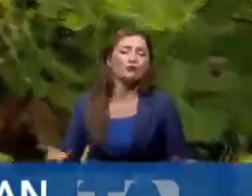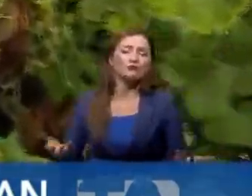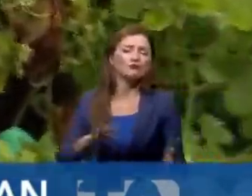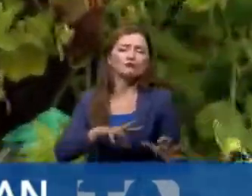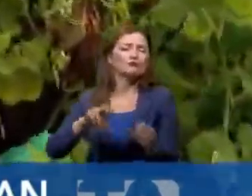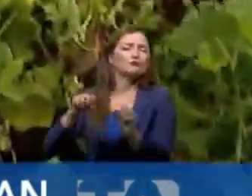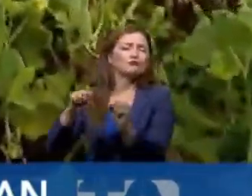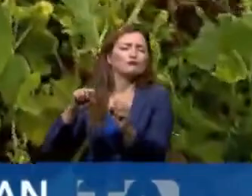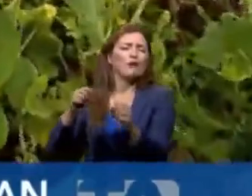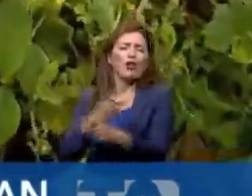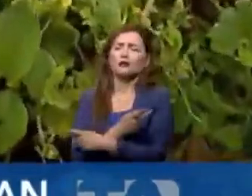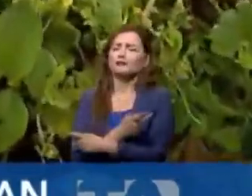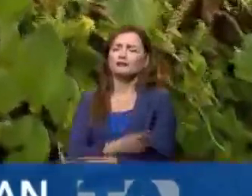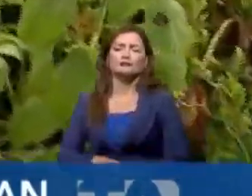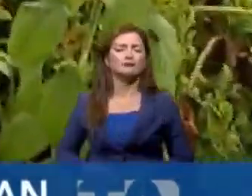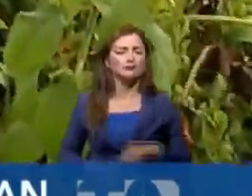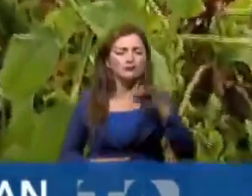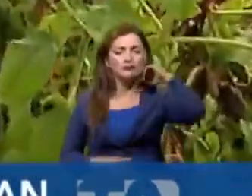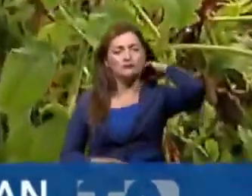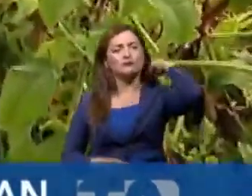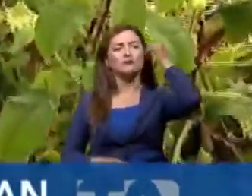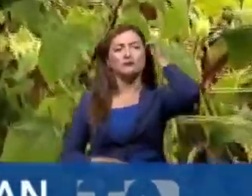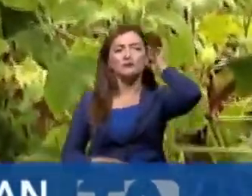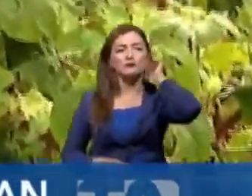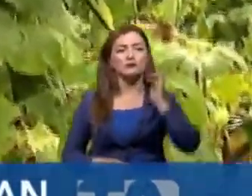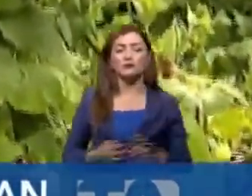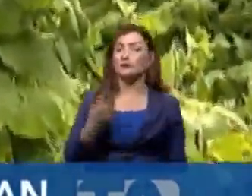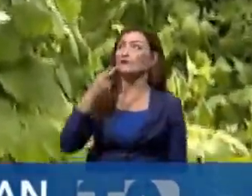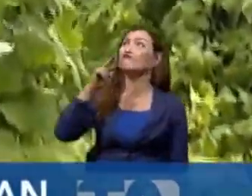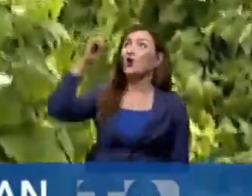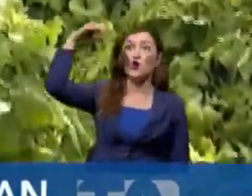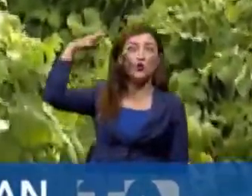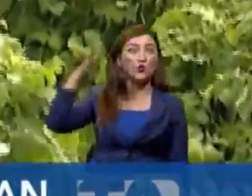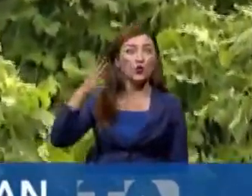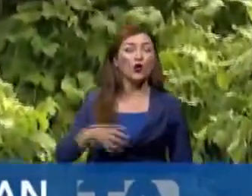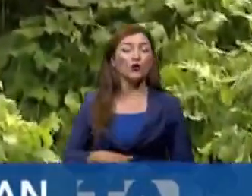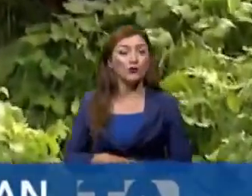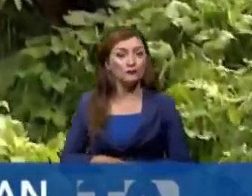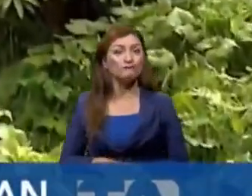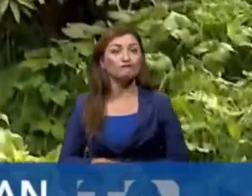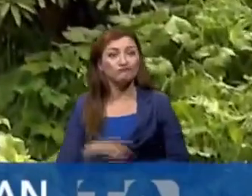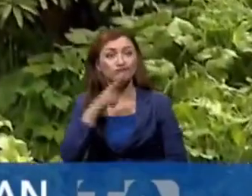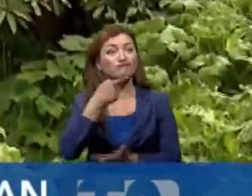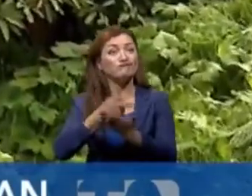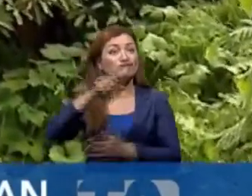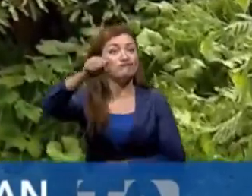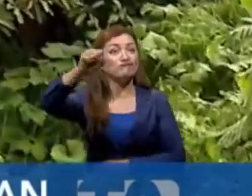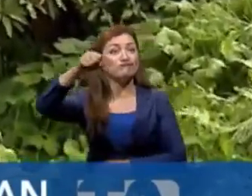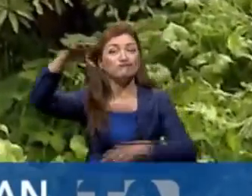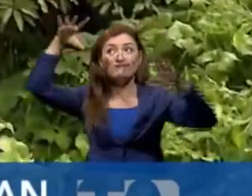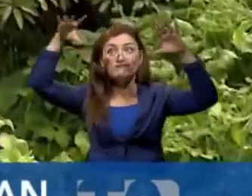eso es muy peligroso señorita aquí tampoco hay luz me parece no Ah Sí cierto señorita